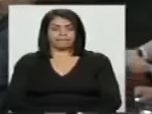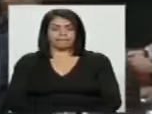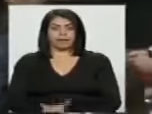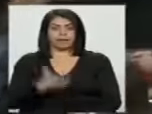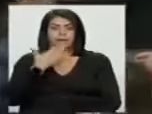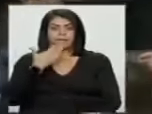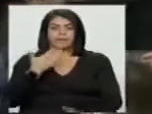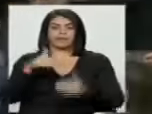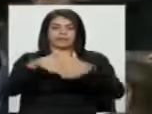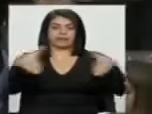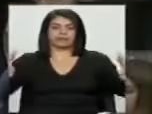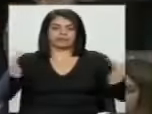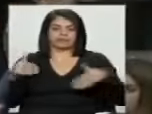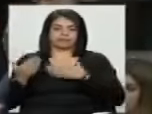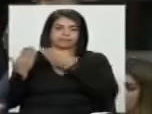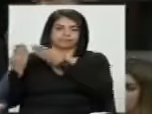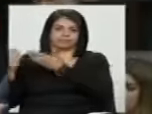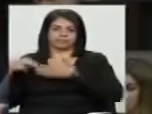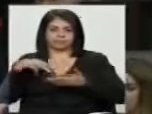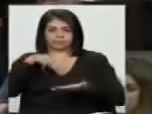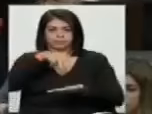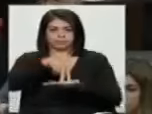Solicita la tribuna de oradores, se le concede.